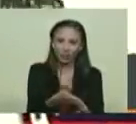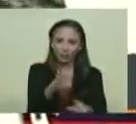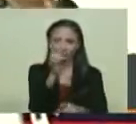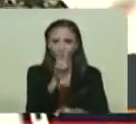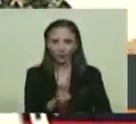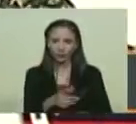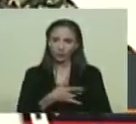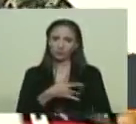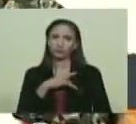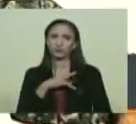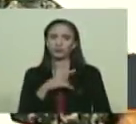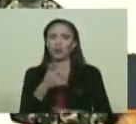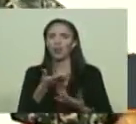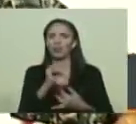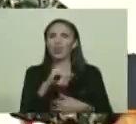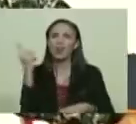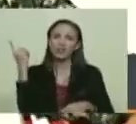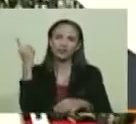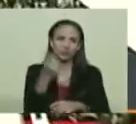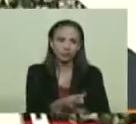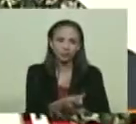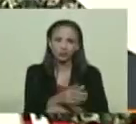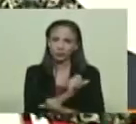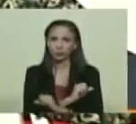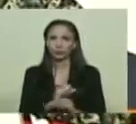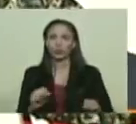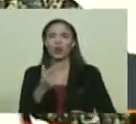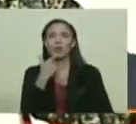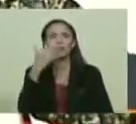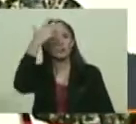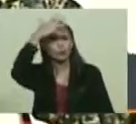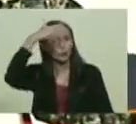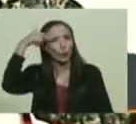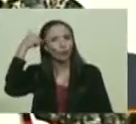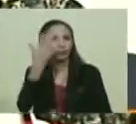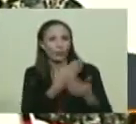que esto es una dictadura. Lo dice Donald Trump.